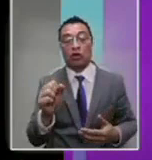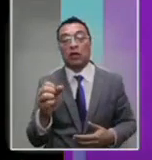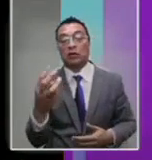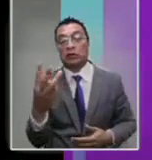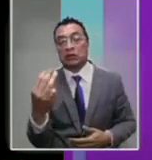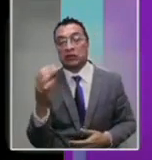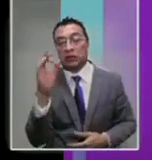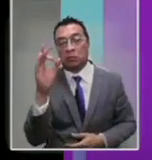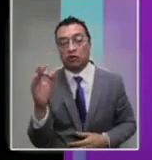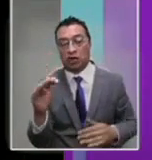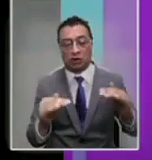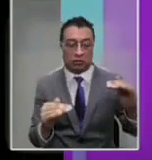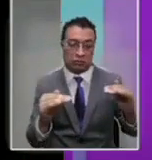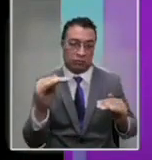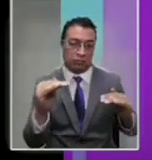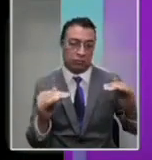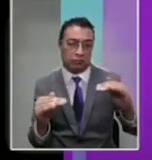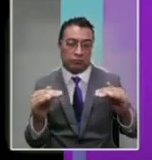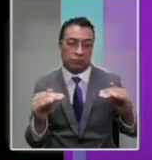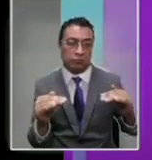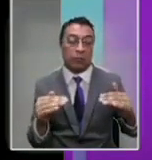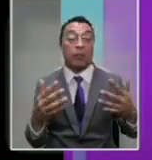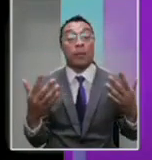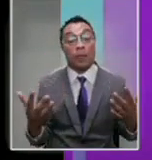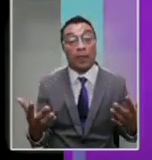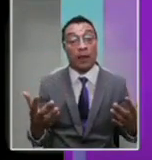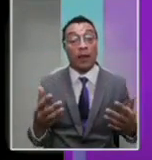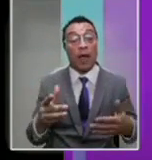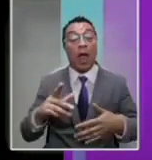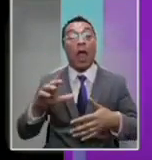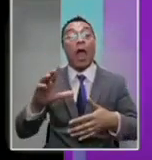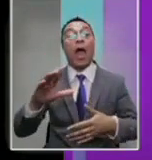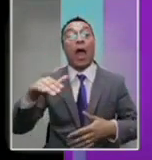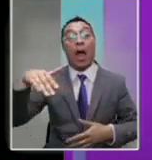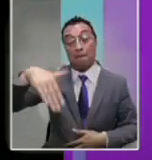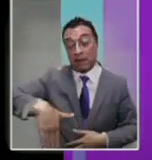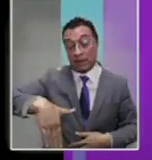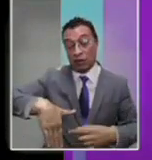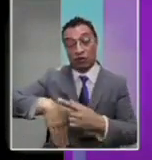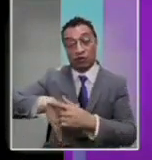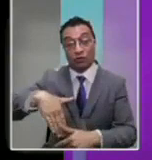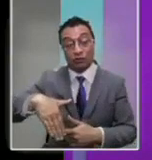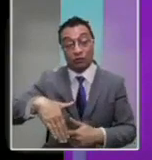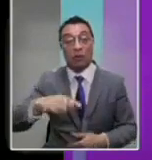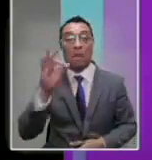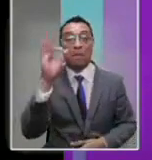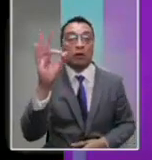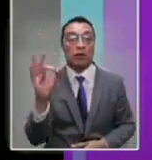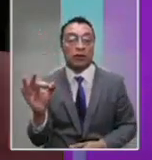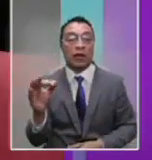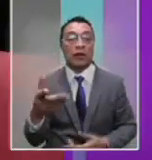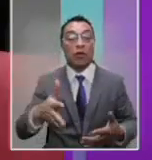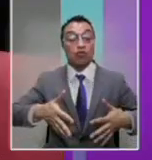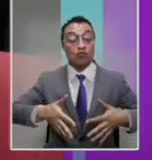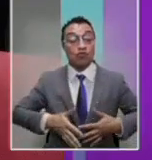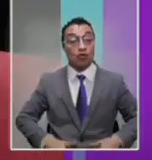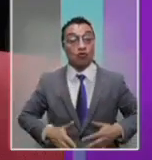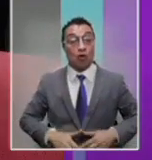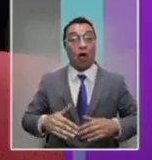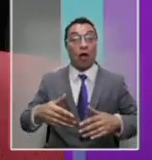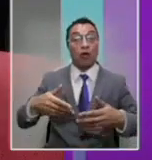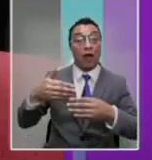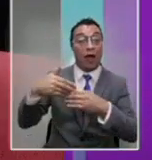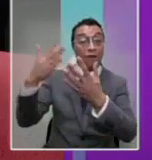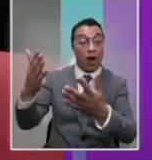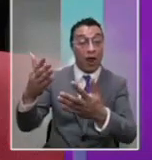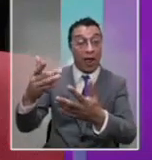28 y 13% de la población. Mientras que en América del Sur, el porcentaje de población nacida